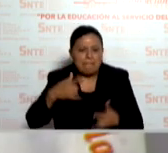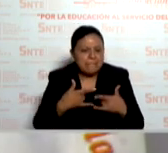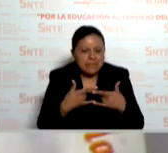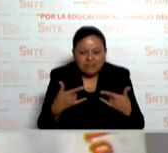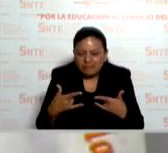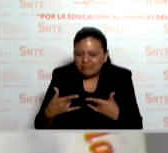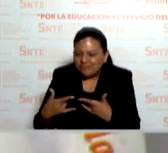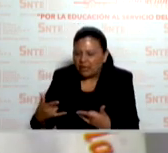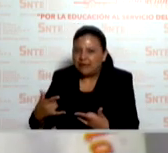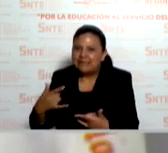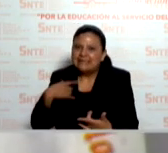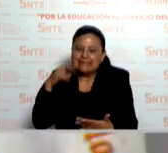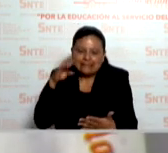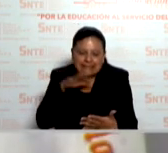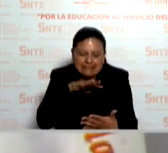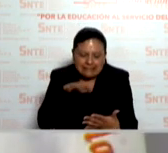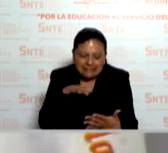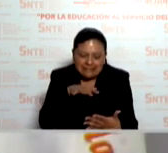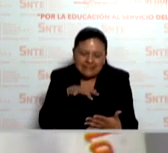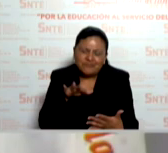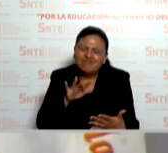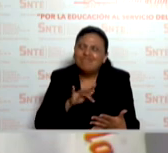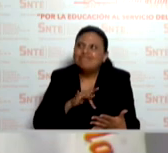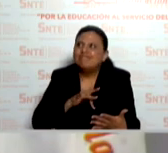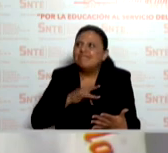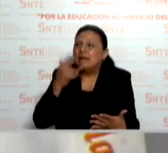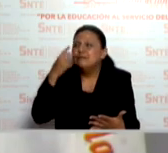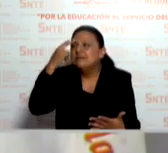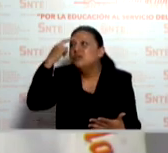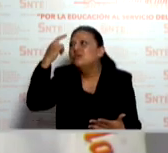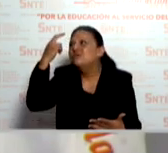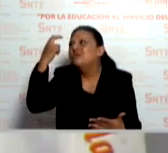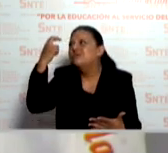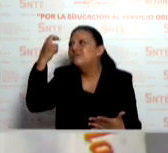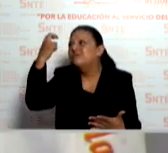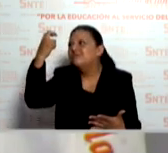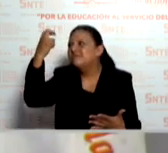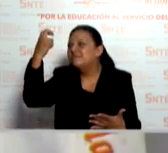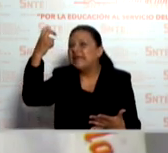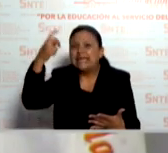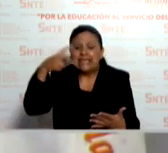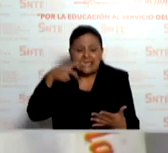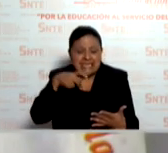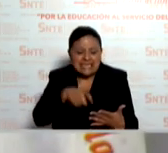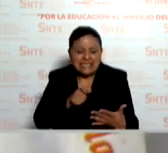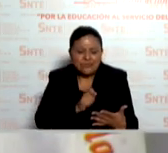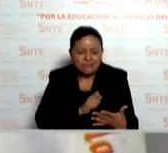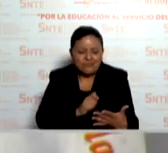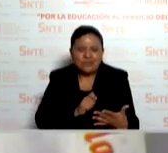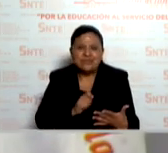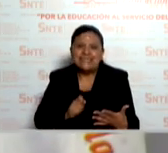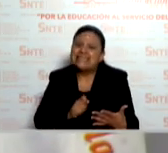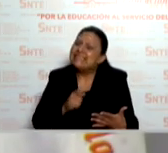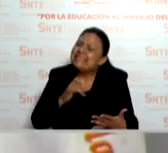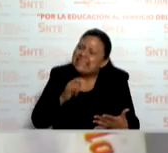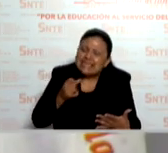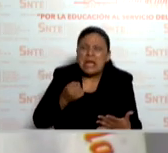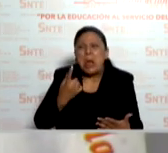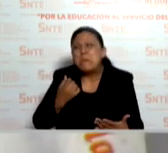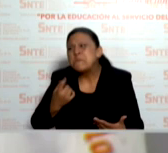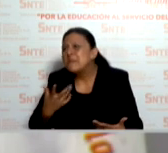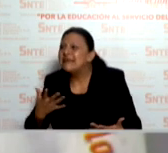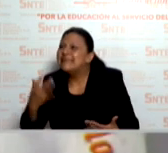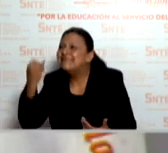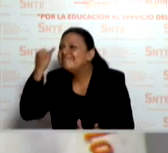motivan, nos fortalecen y nos hacen soñar. Existen historias que surgen de la utopía, tal como